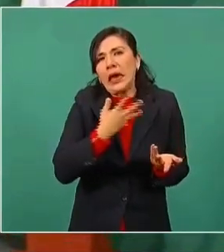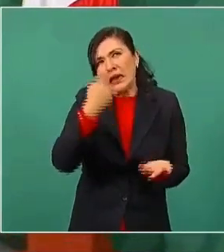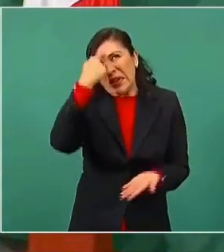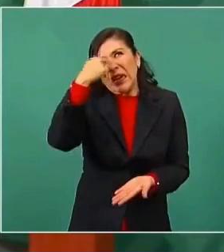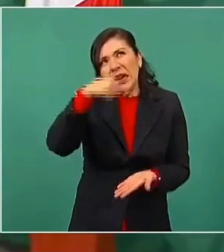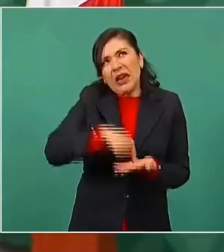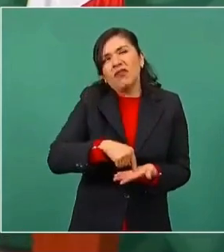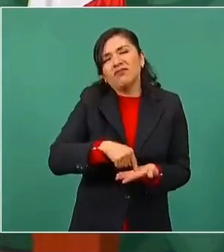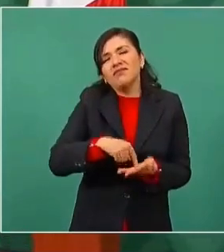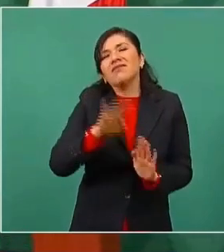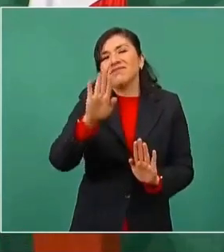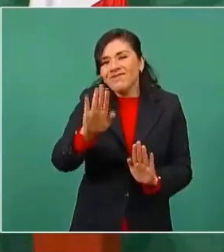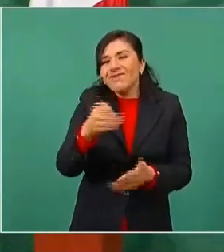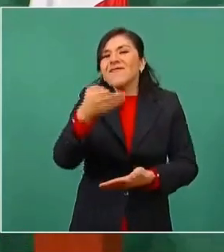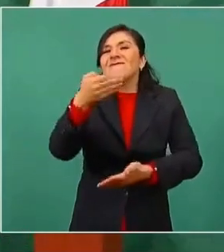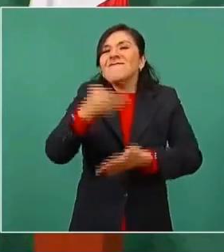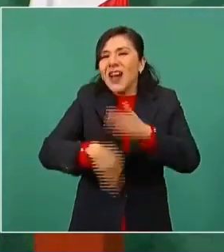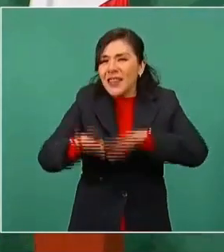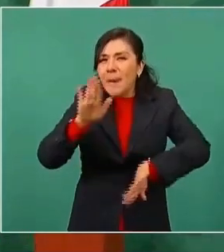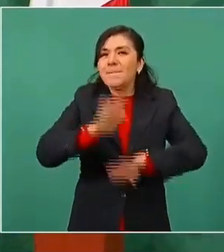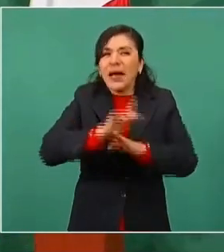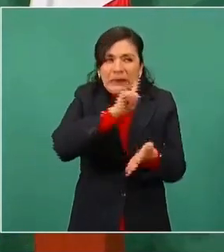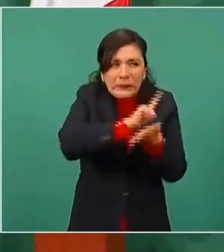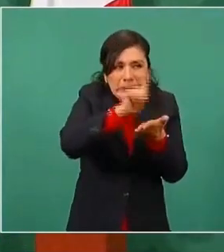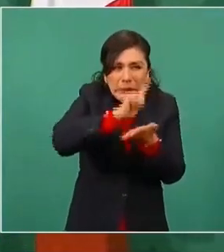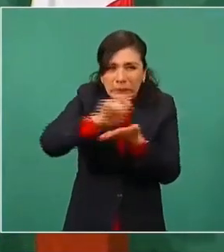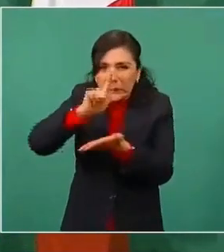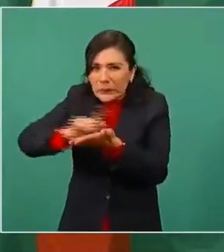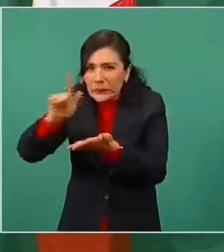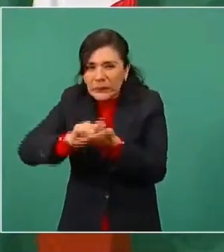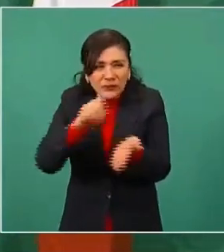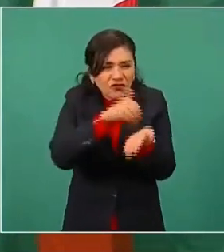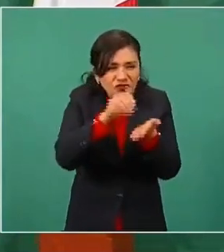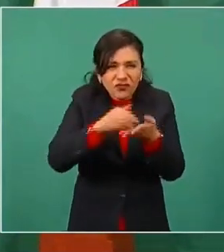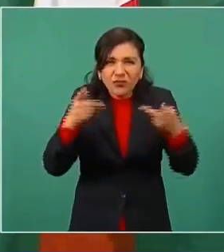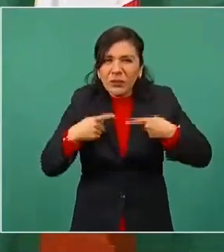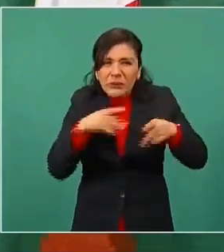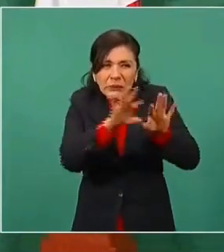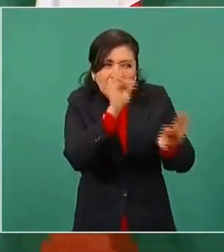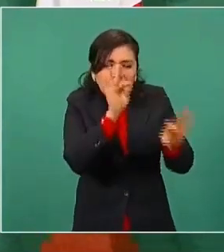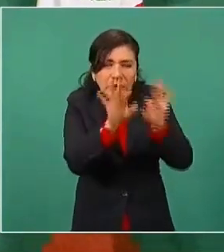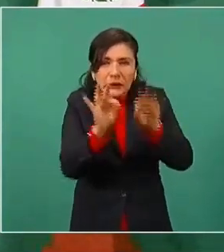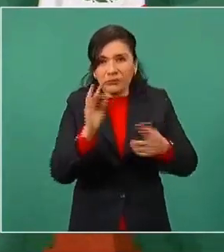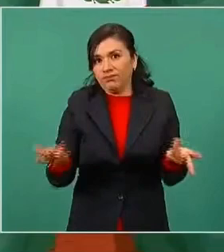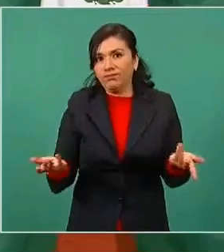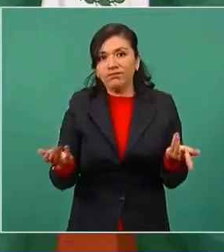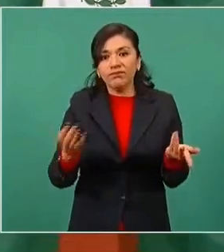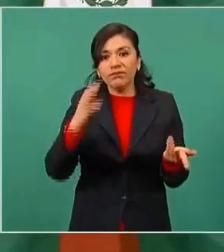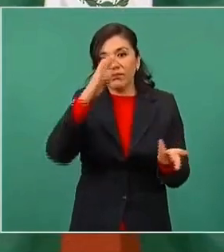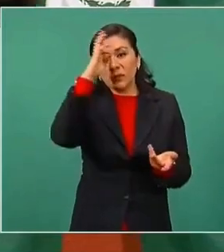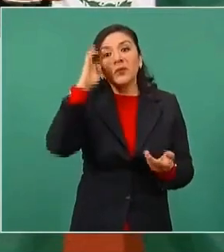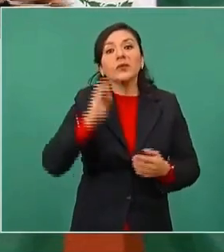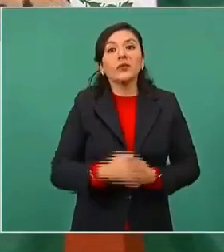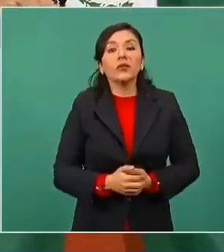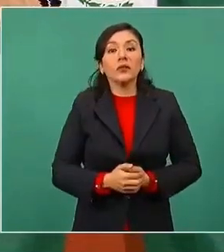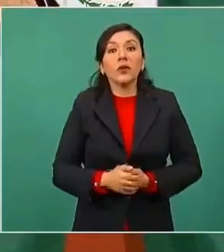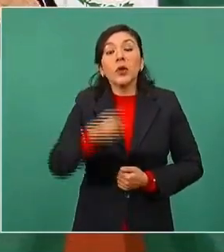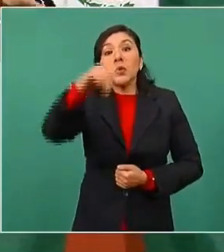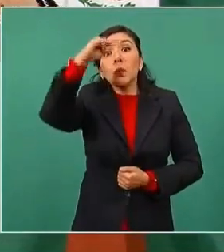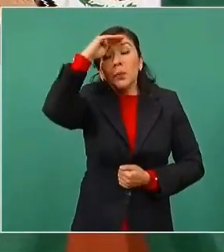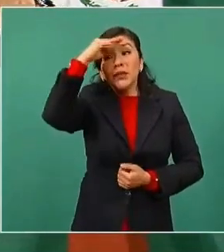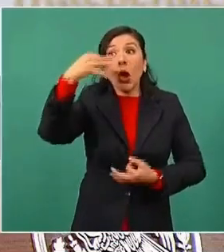creo que hace falta seguir limpiando, no solo el Poder Judicial, el Poder